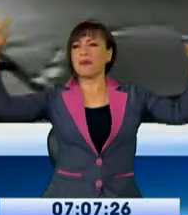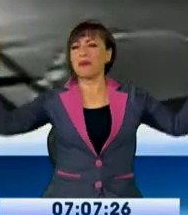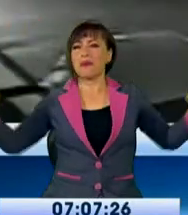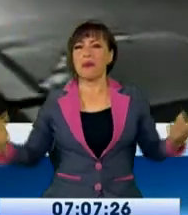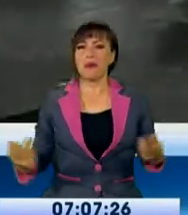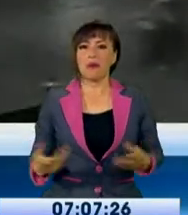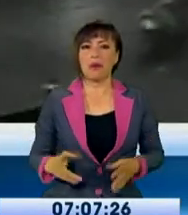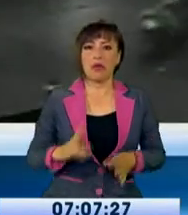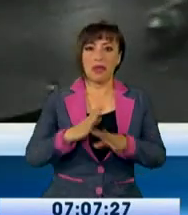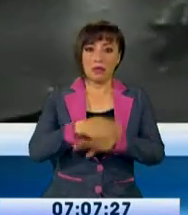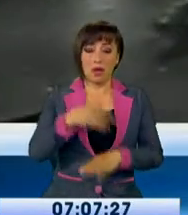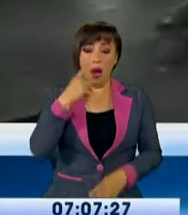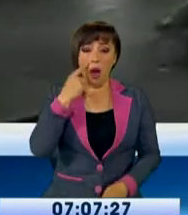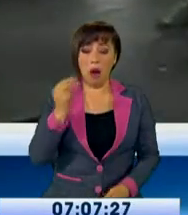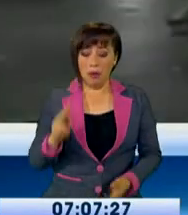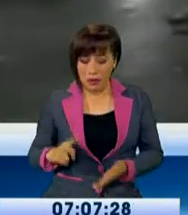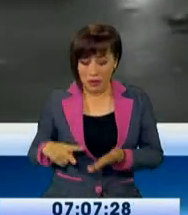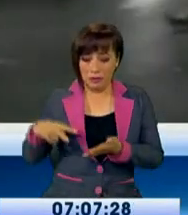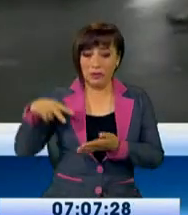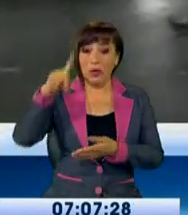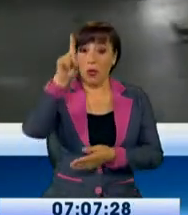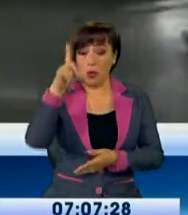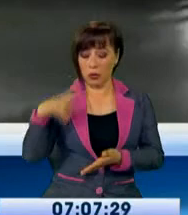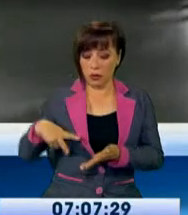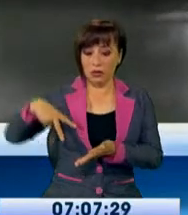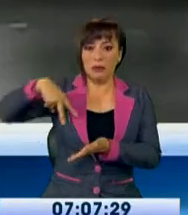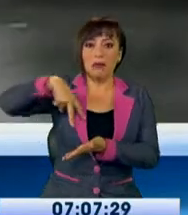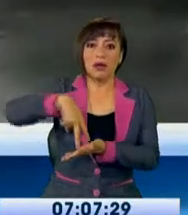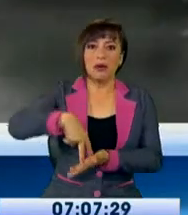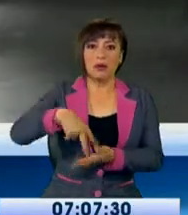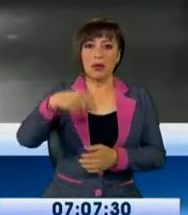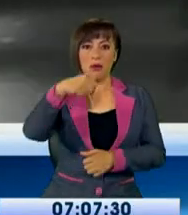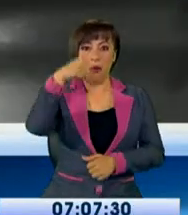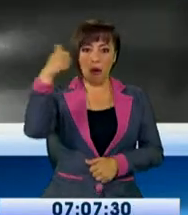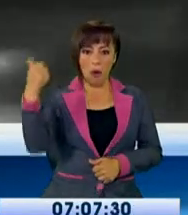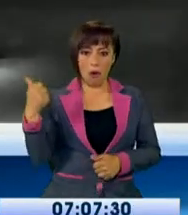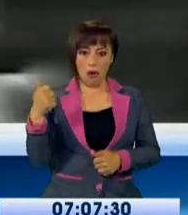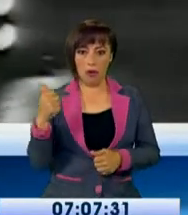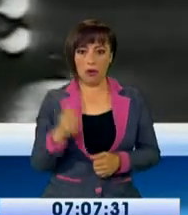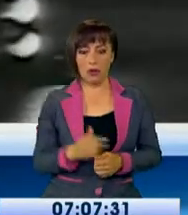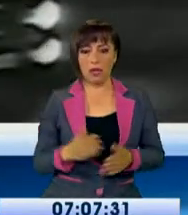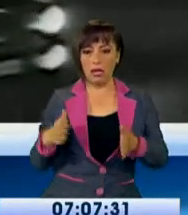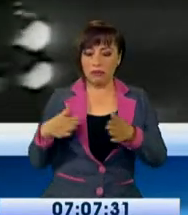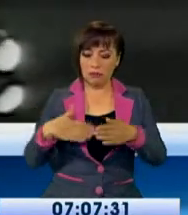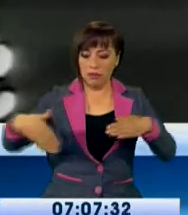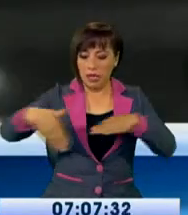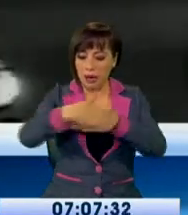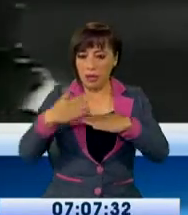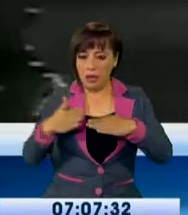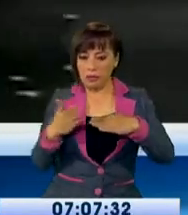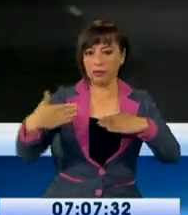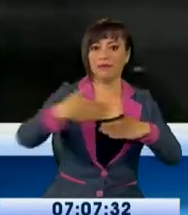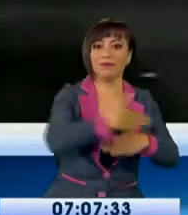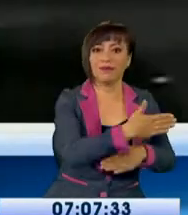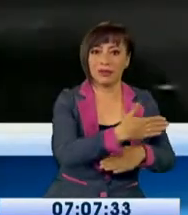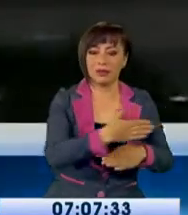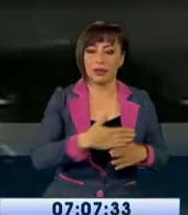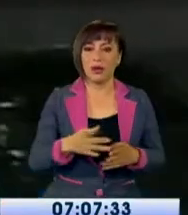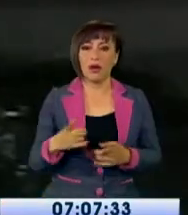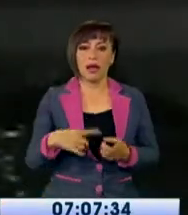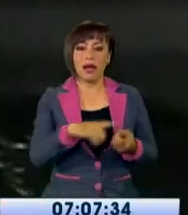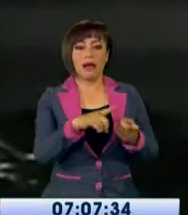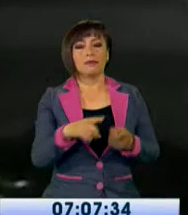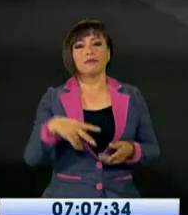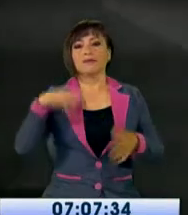puso en pie casi de inmediato, mientras que el que invadió el carril y que pareció haber llevado la peor parte quedó en